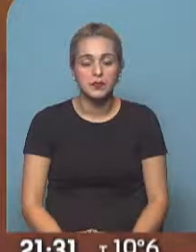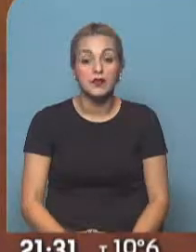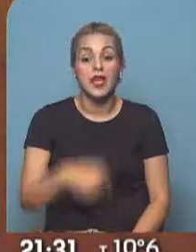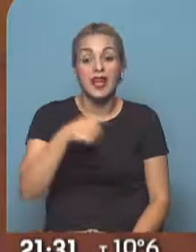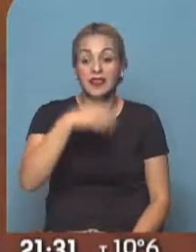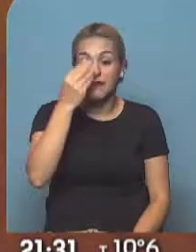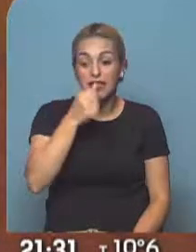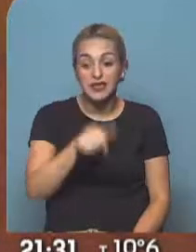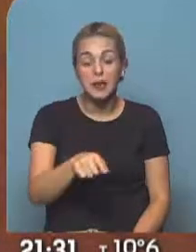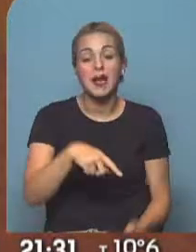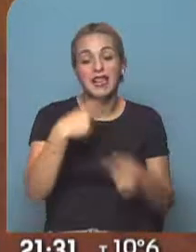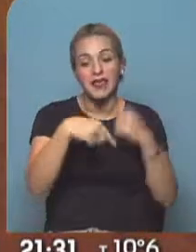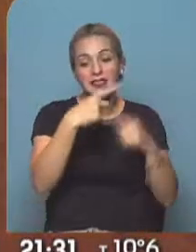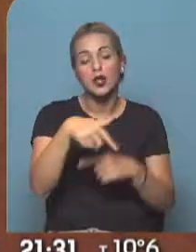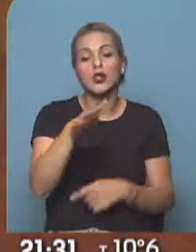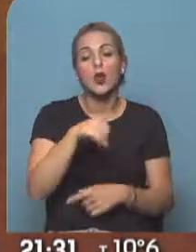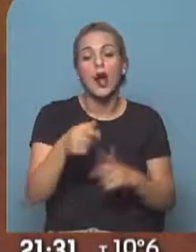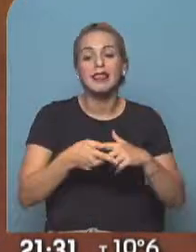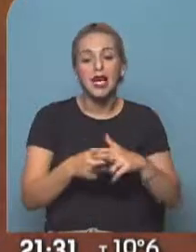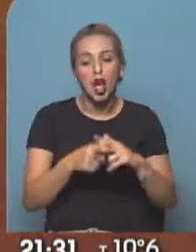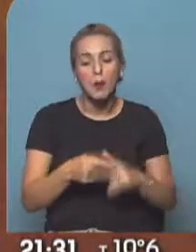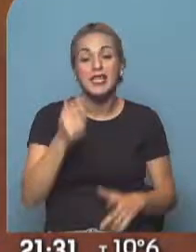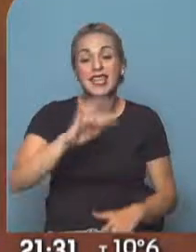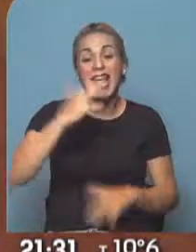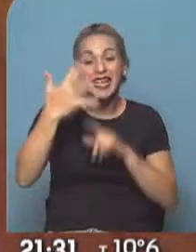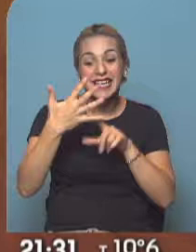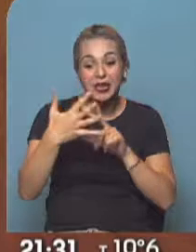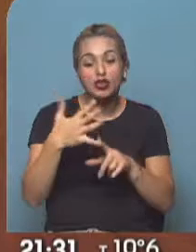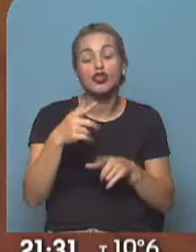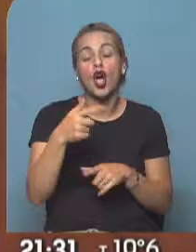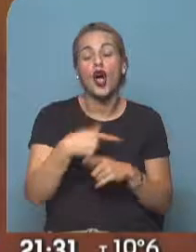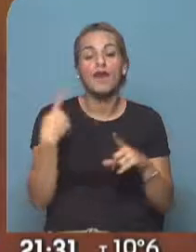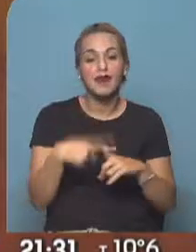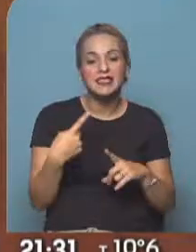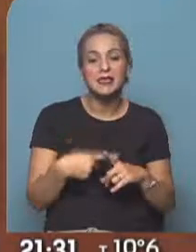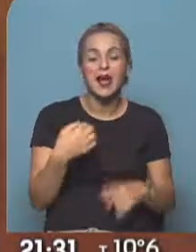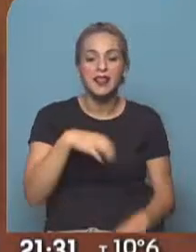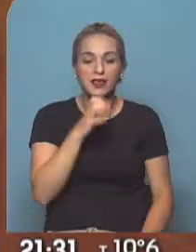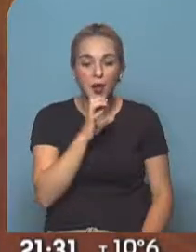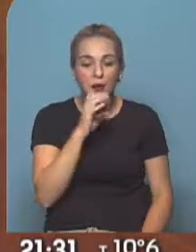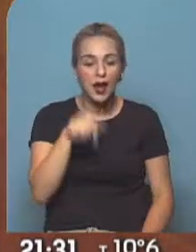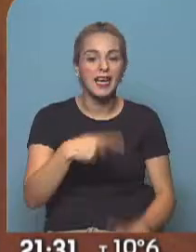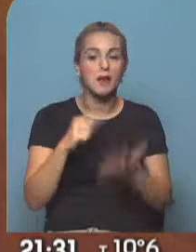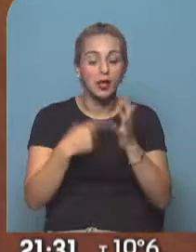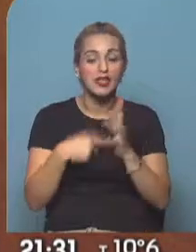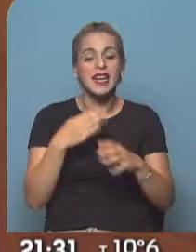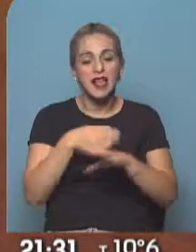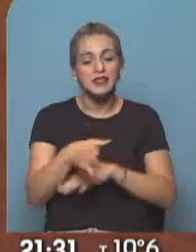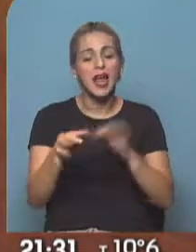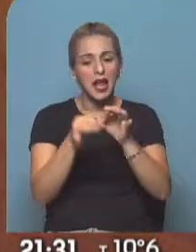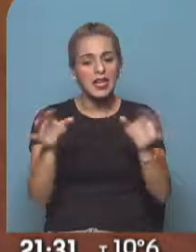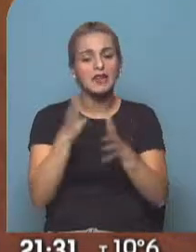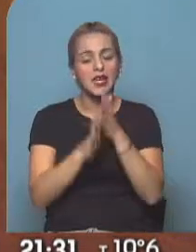Este fin de semana se está desarrollando en Tecnópolis el quinto Festival del Humor de Buenos Aires, donde con entrada libre y gratuita